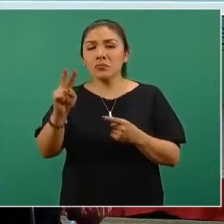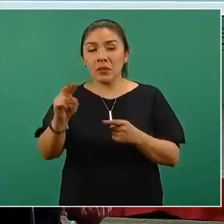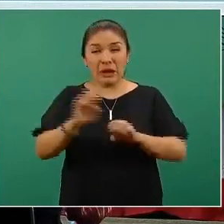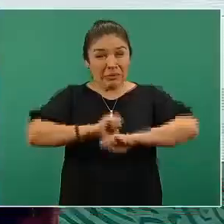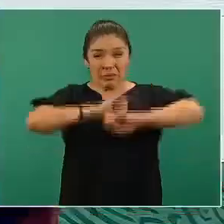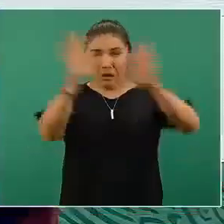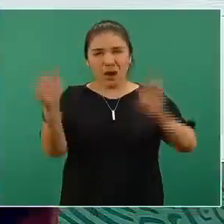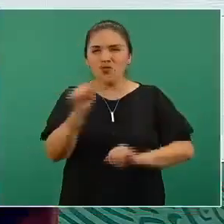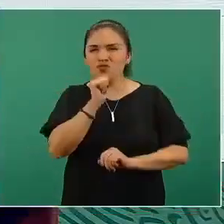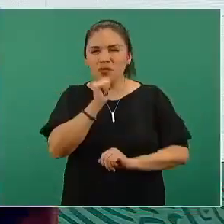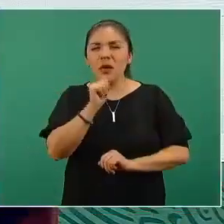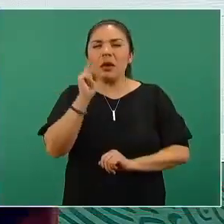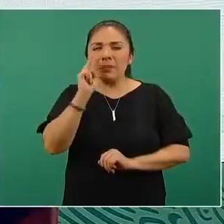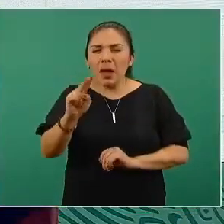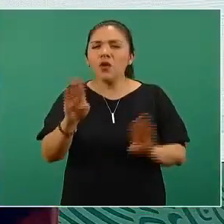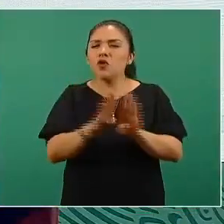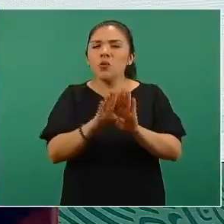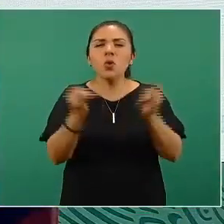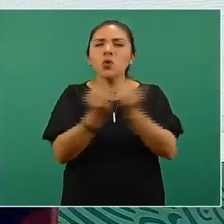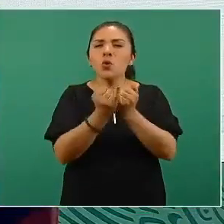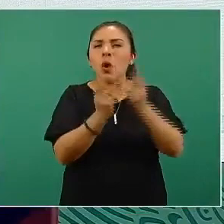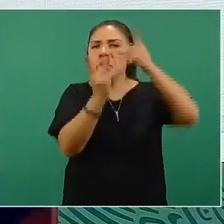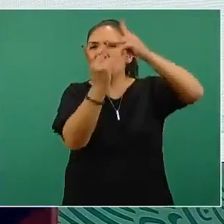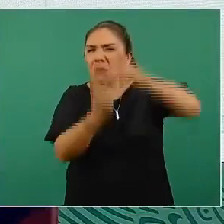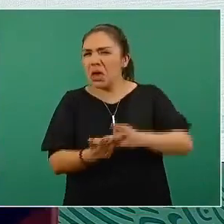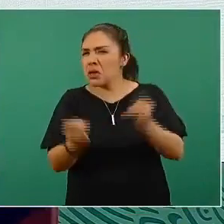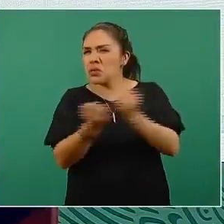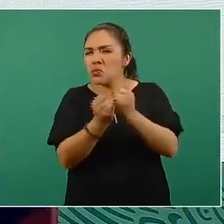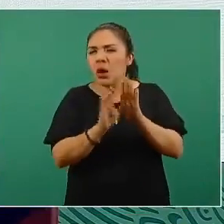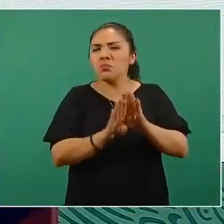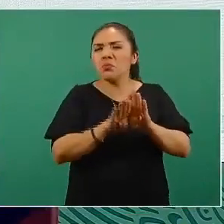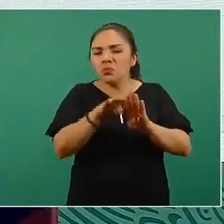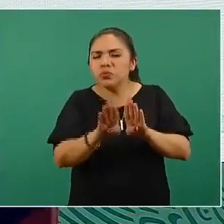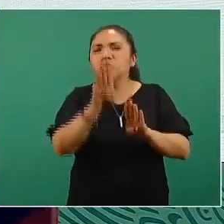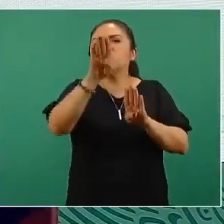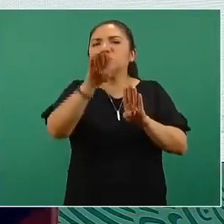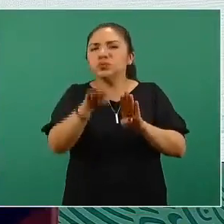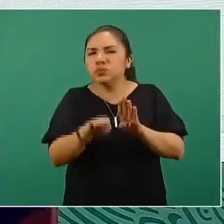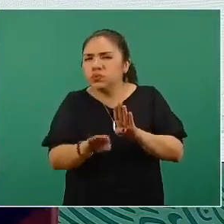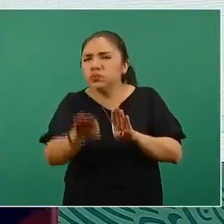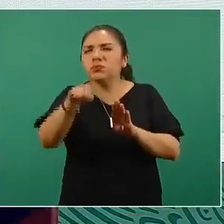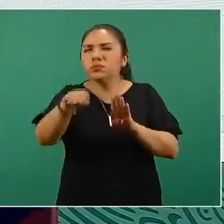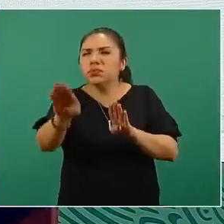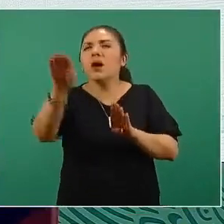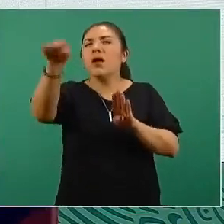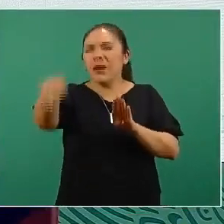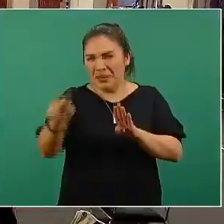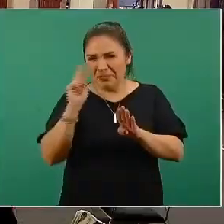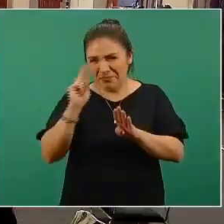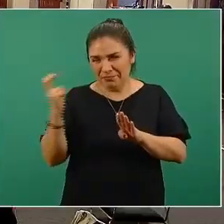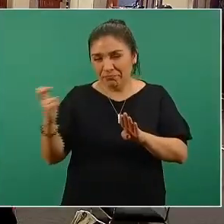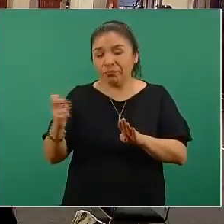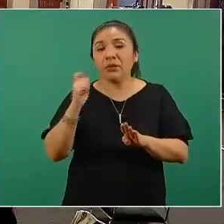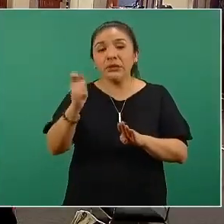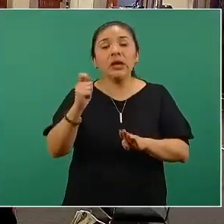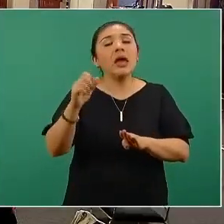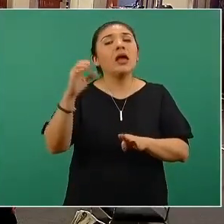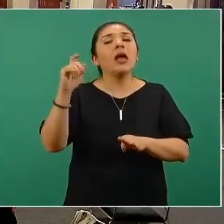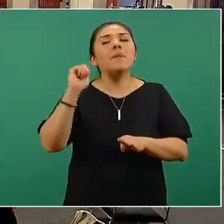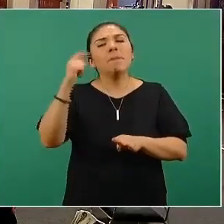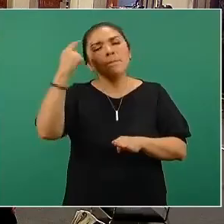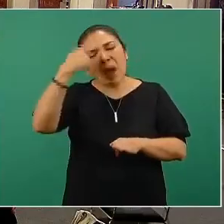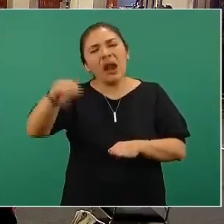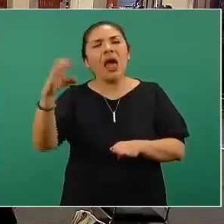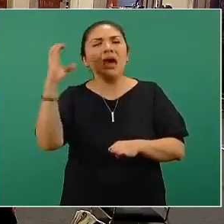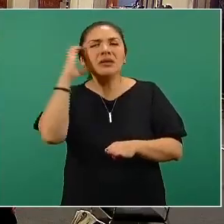ve con claridad, pero sigue más o menos el mismo patrón de un pico en estas fechas y otro pico allá, de las camas